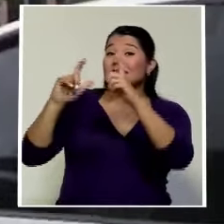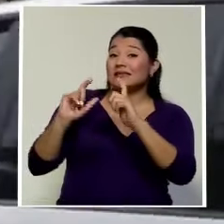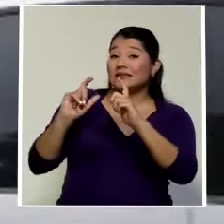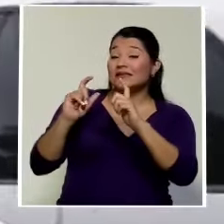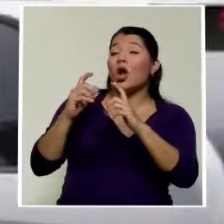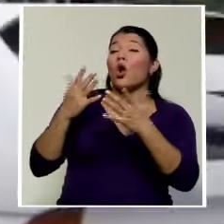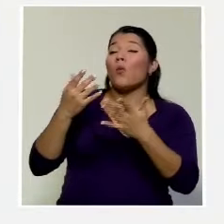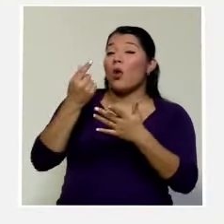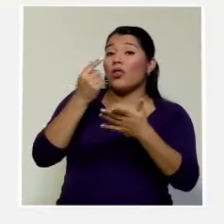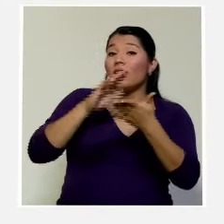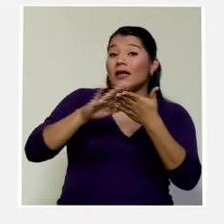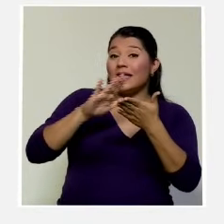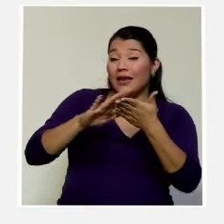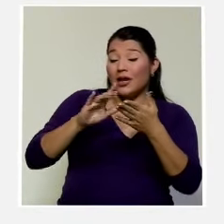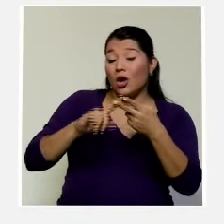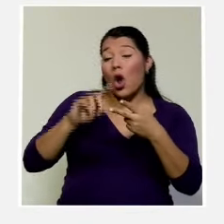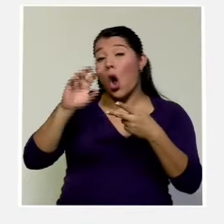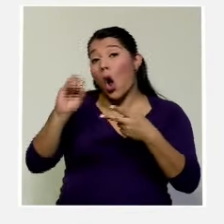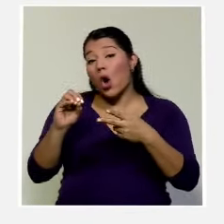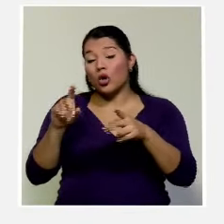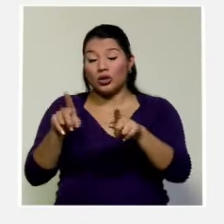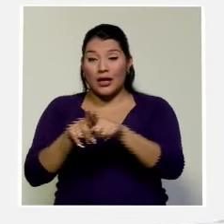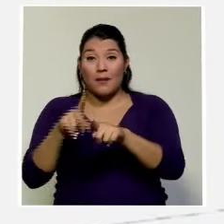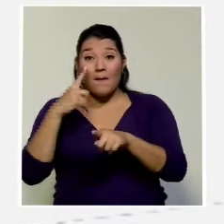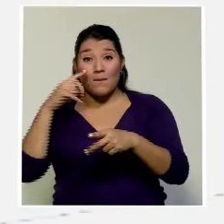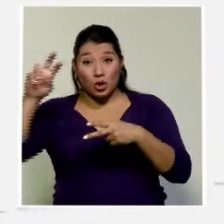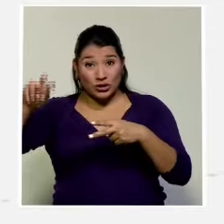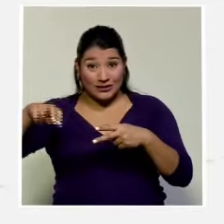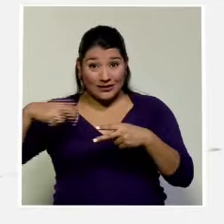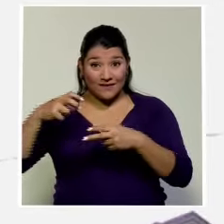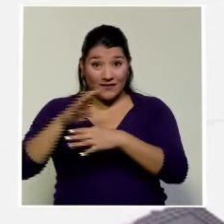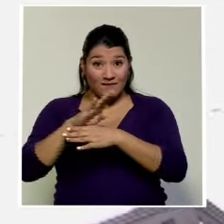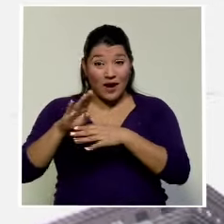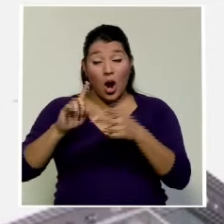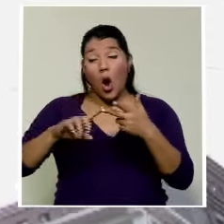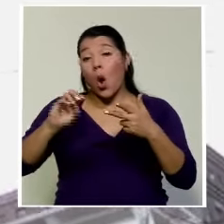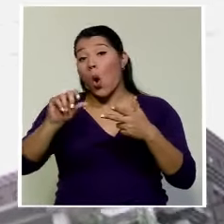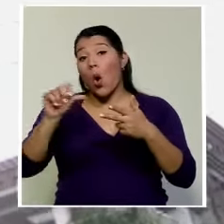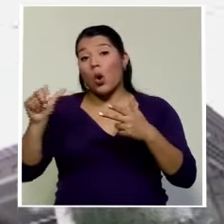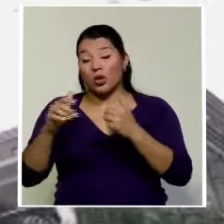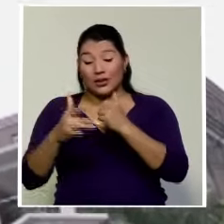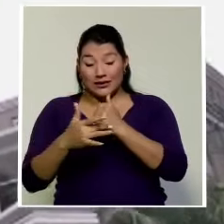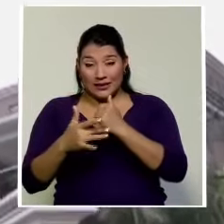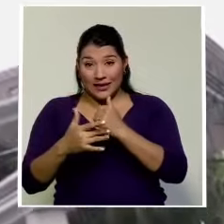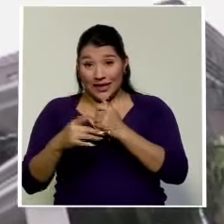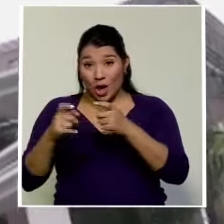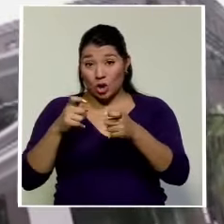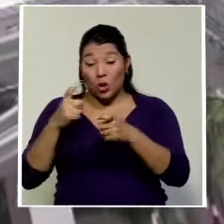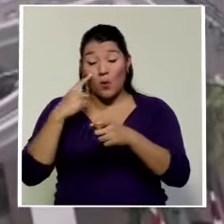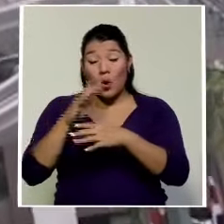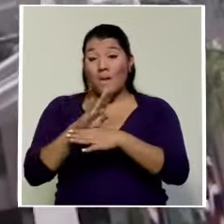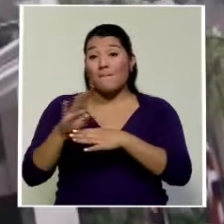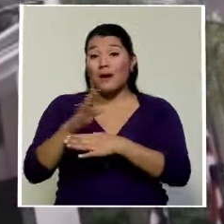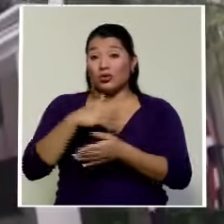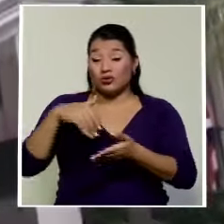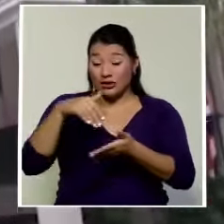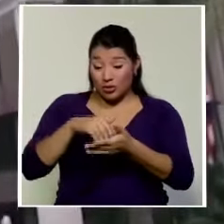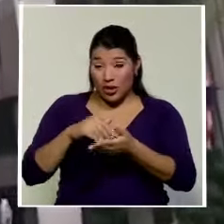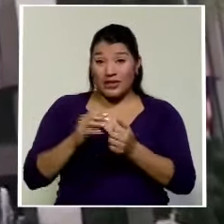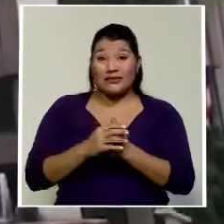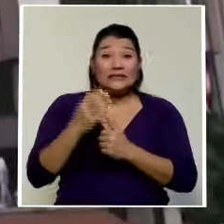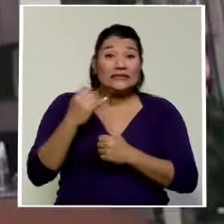dinero de curso legal o canalizada mediante transferencia bancaria u otros mecanismos regulados por el Banco Central. En los casos